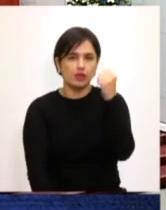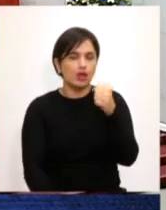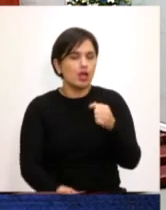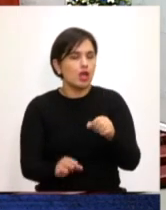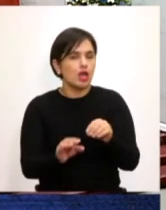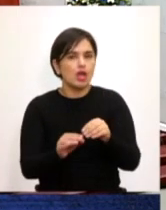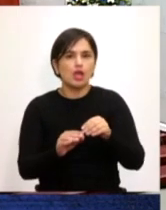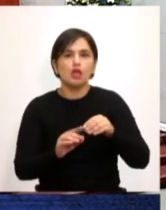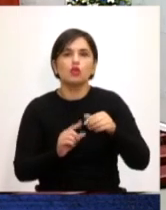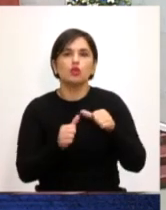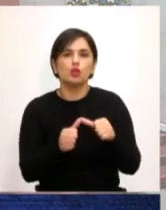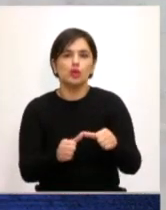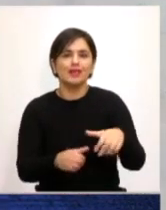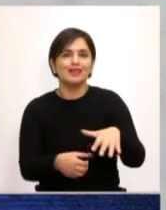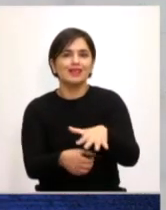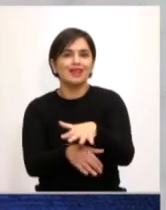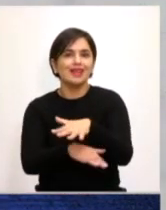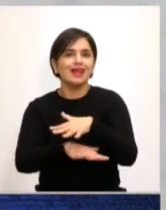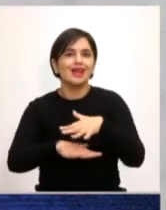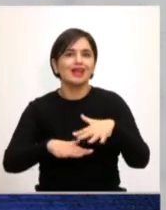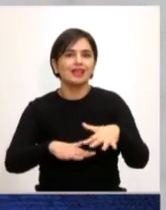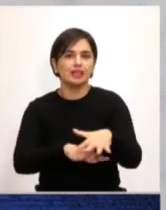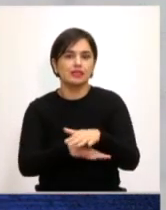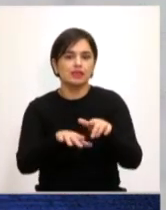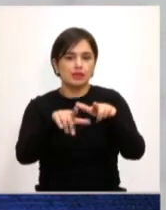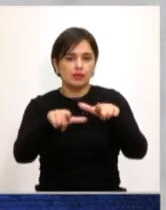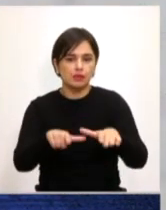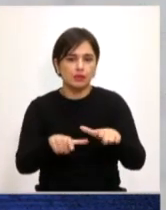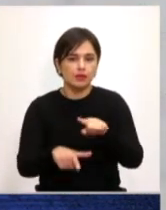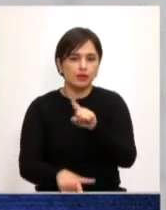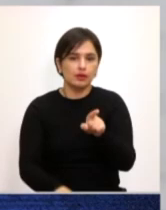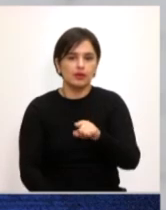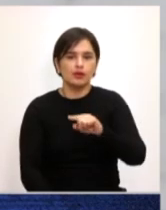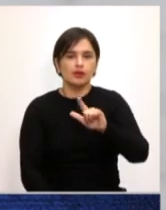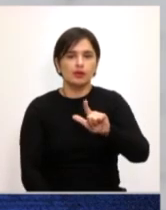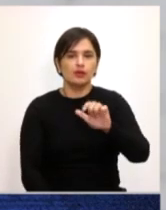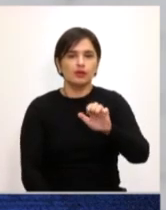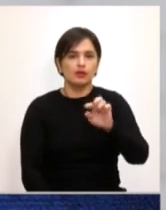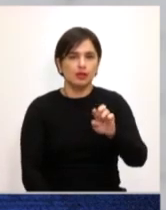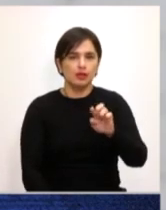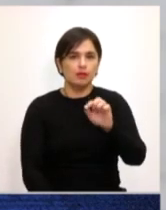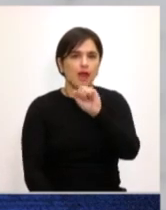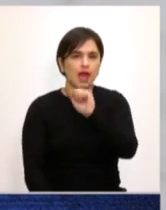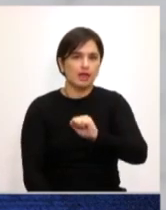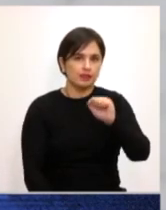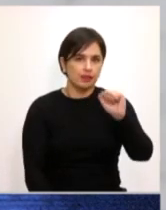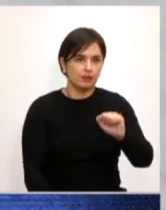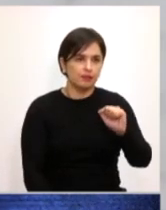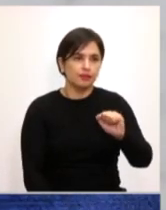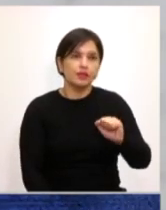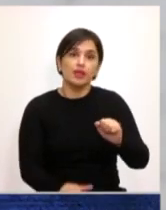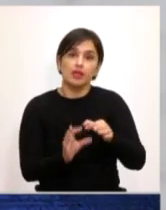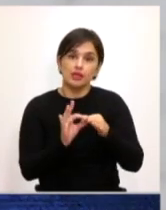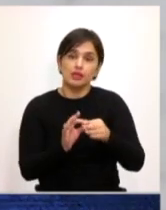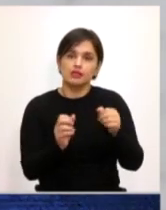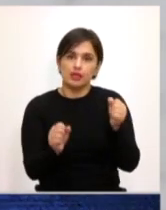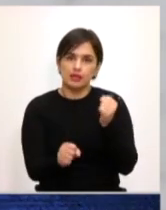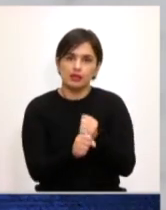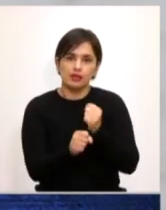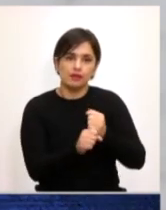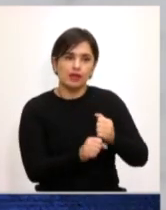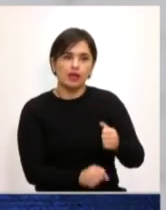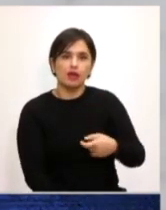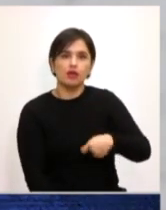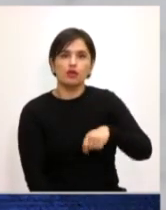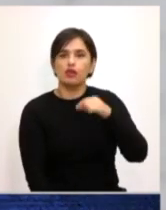por la implementación del Servicio Local de Educación Atacama, y que gracias a la presencia y trabajo de la senadora